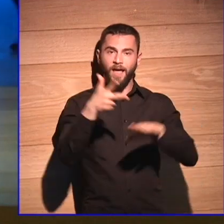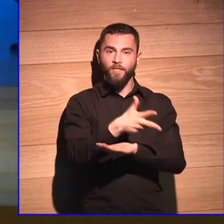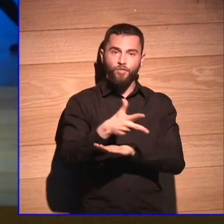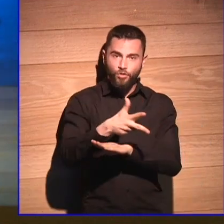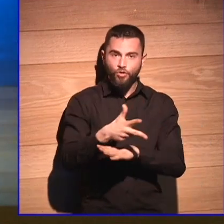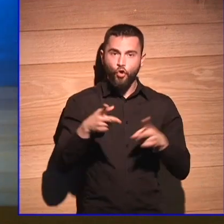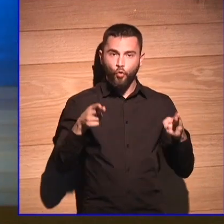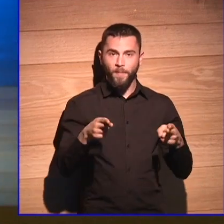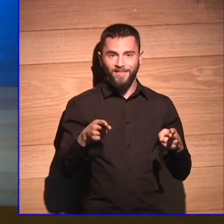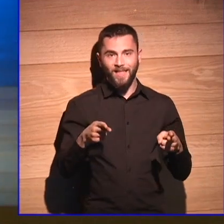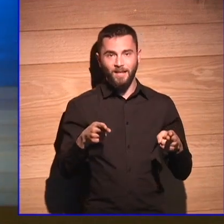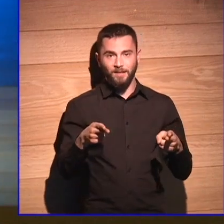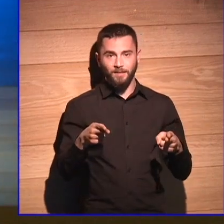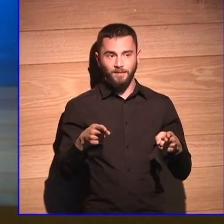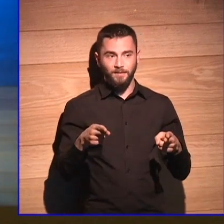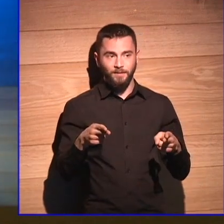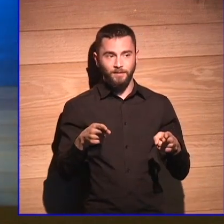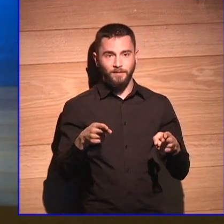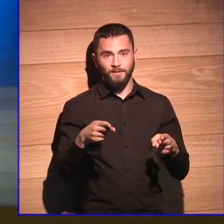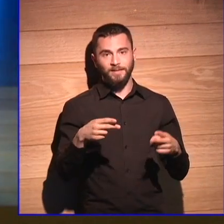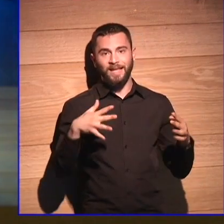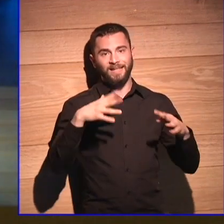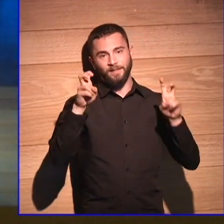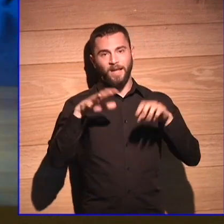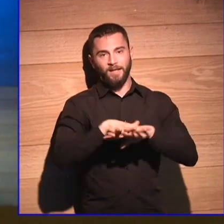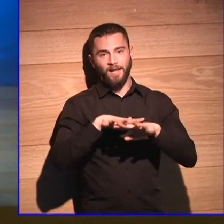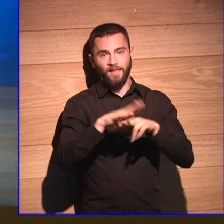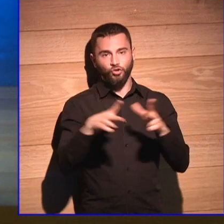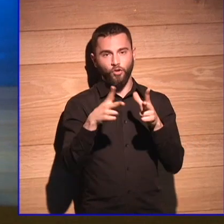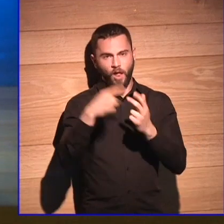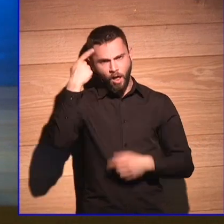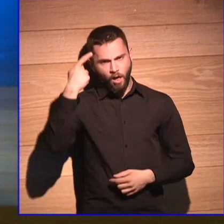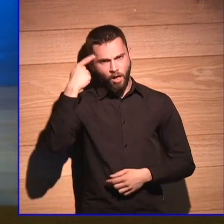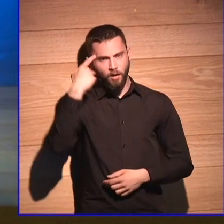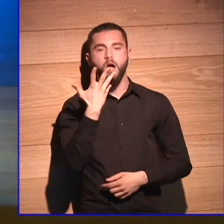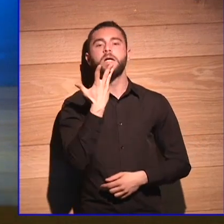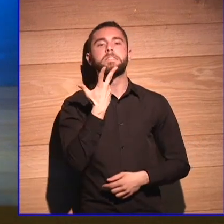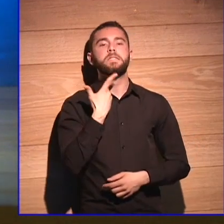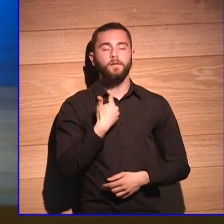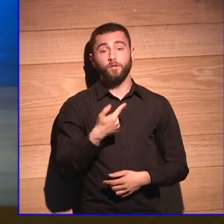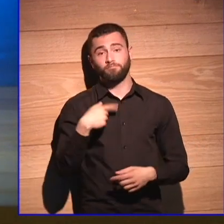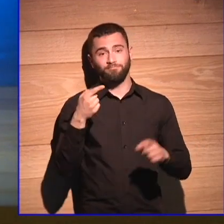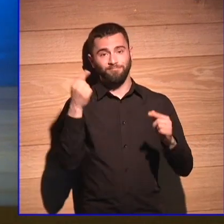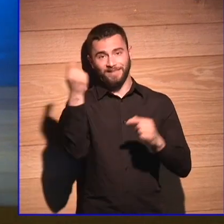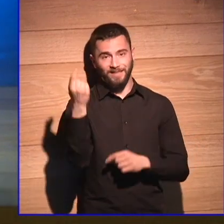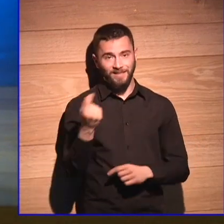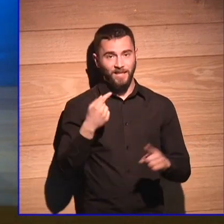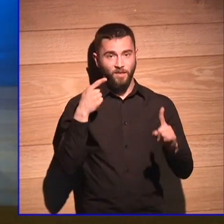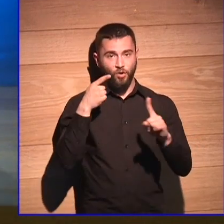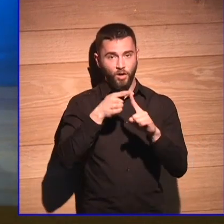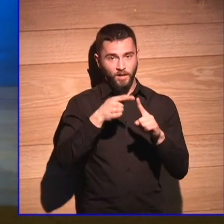tesis del documental, esta de que las redes sociales son adictivas y están diseñadas para ser